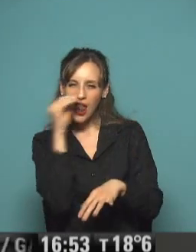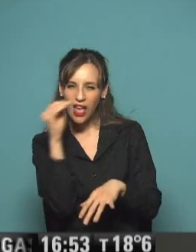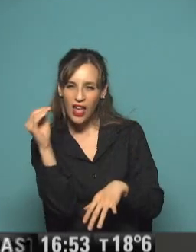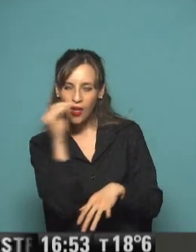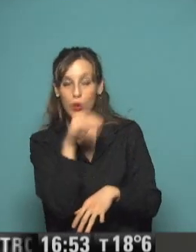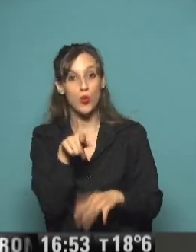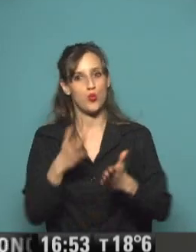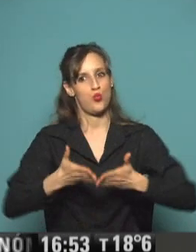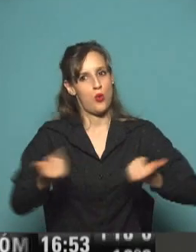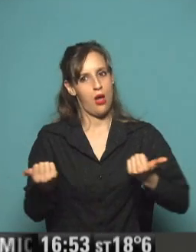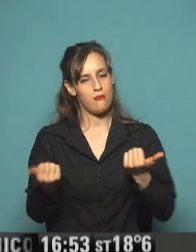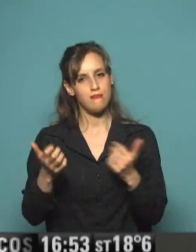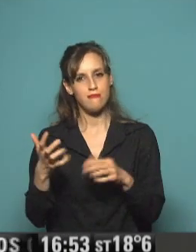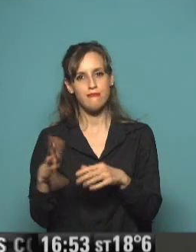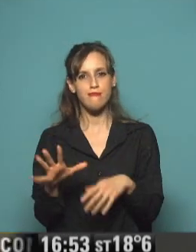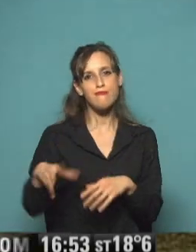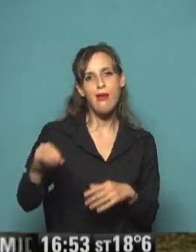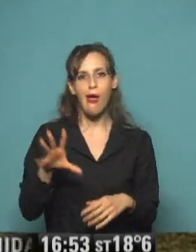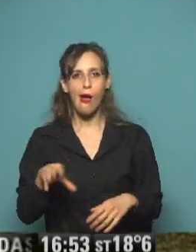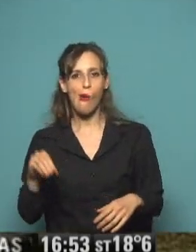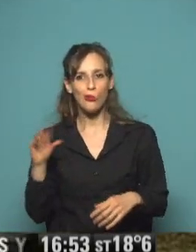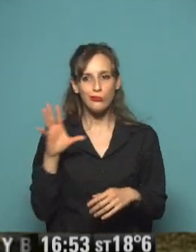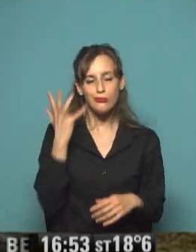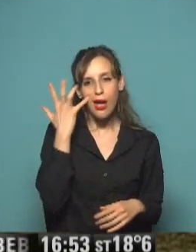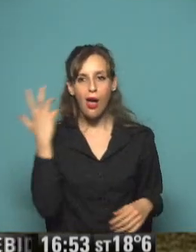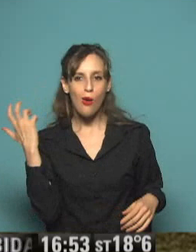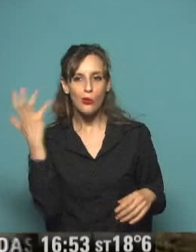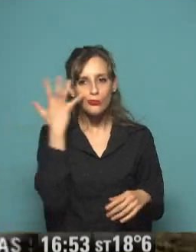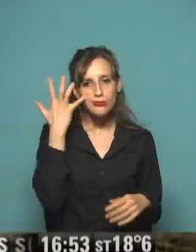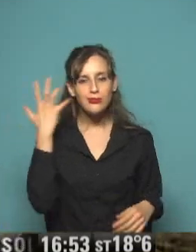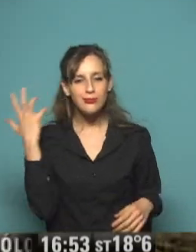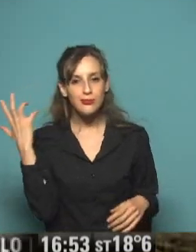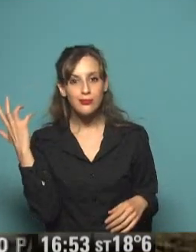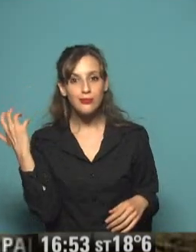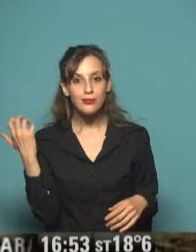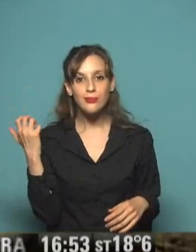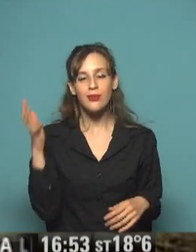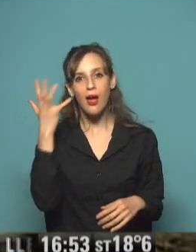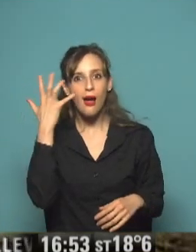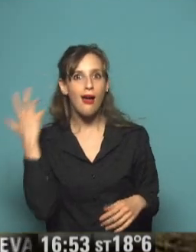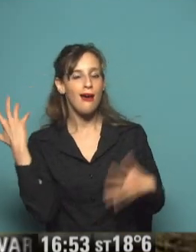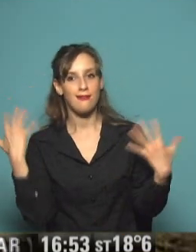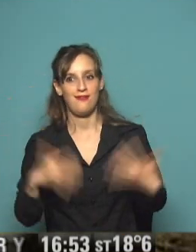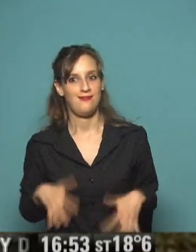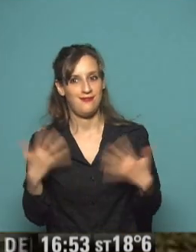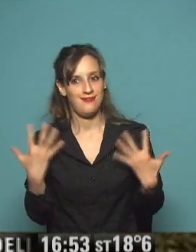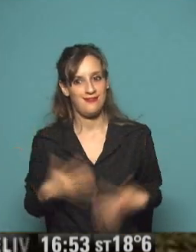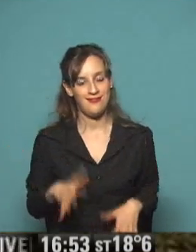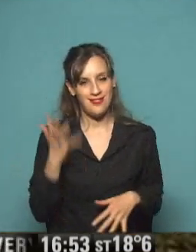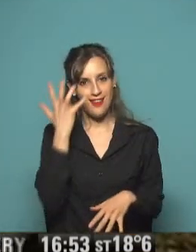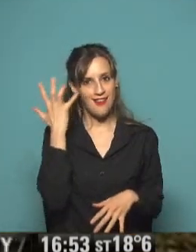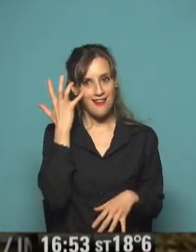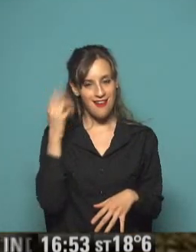audaz. Miau, miau, miau, miau. Ay, gatito